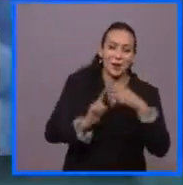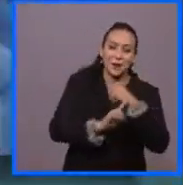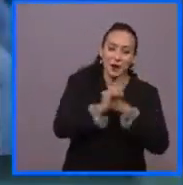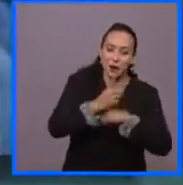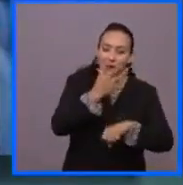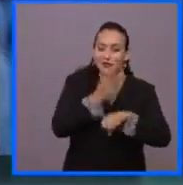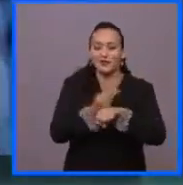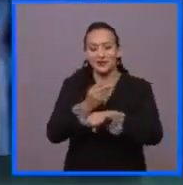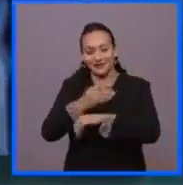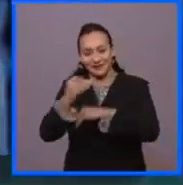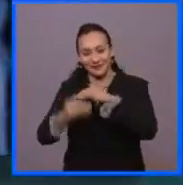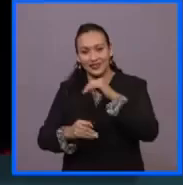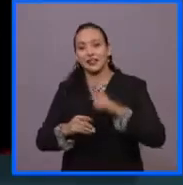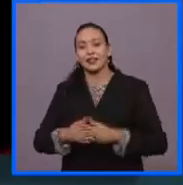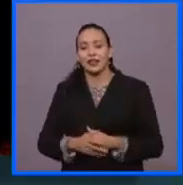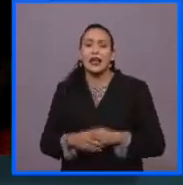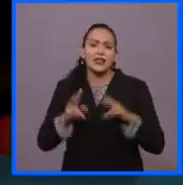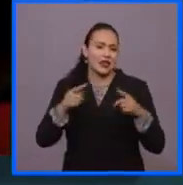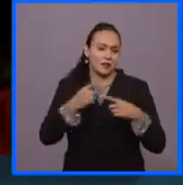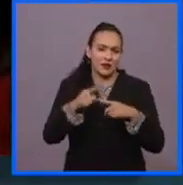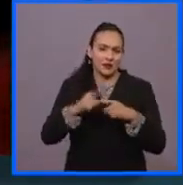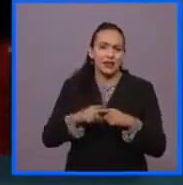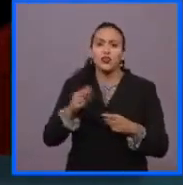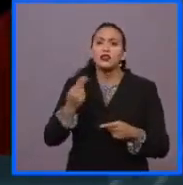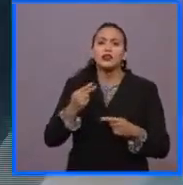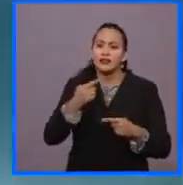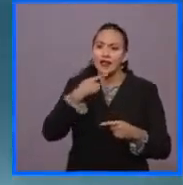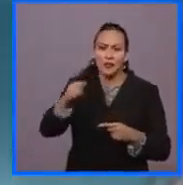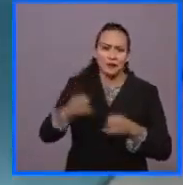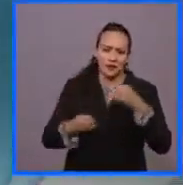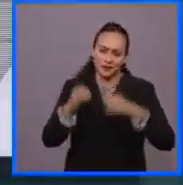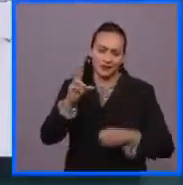diversas materias sin la necesidad de llegar a juicio.